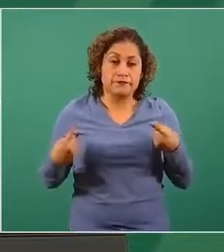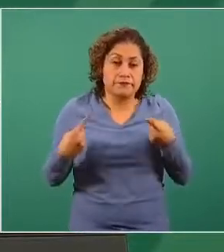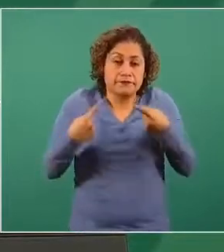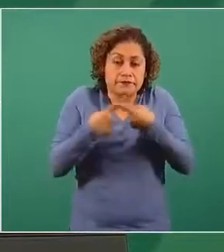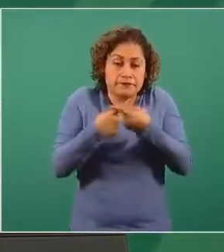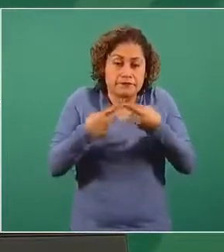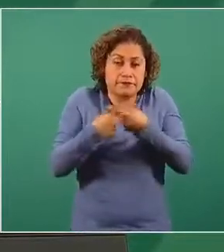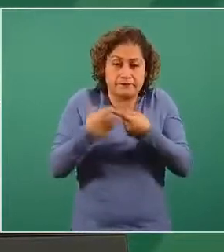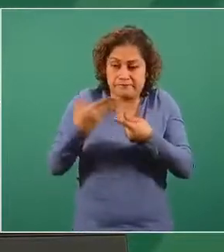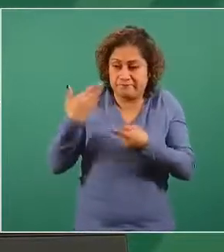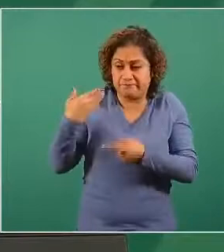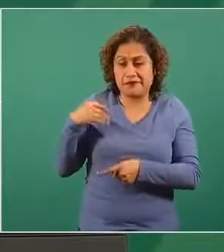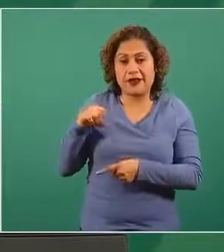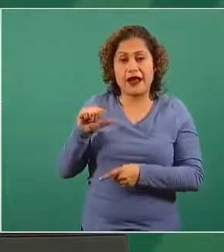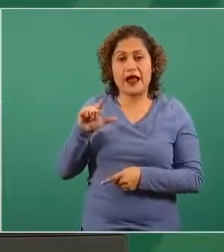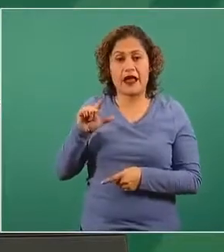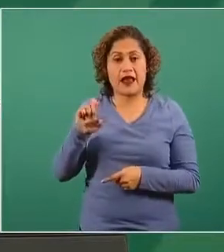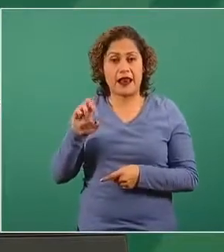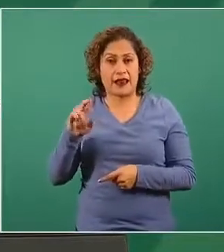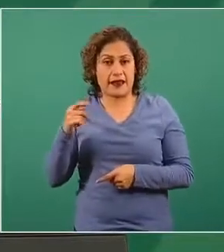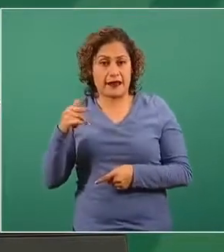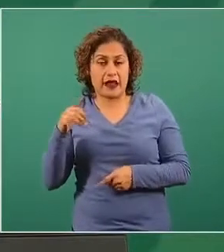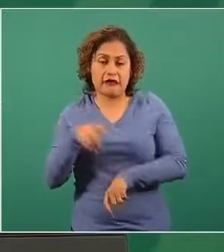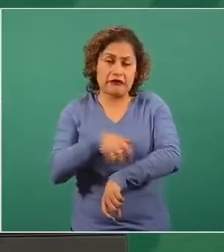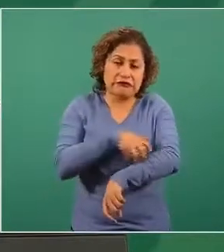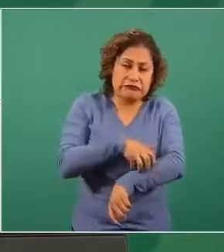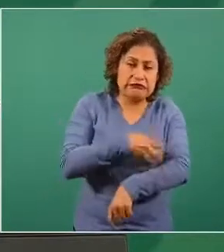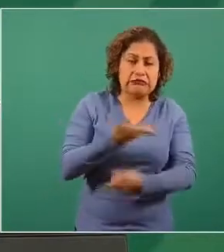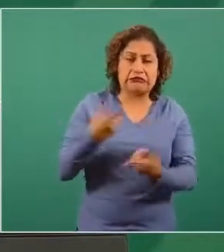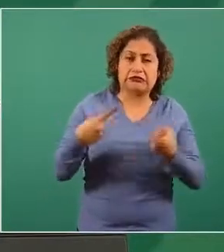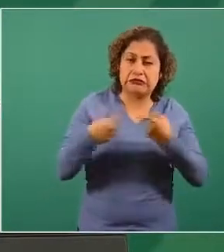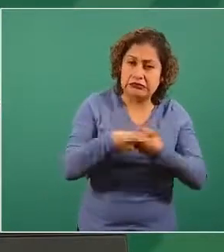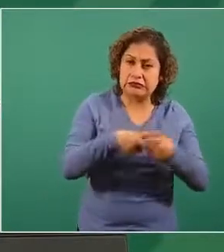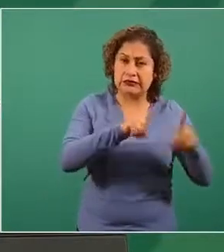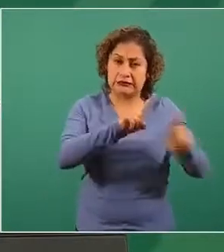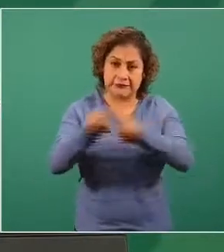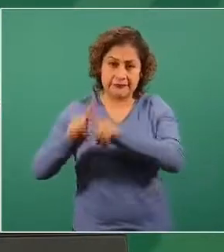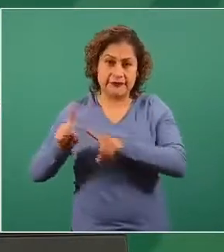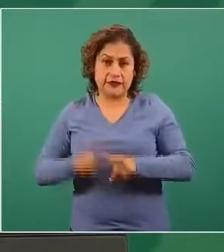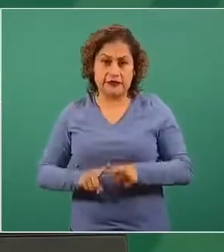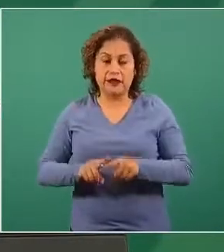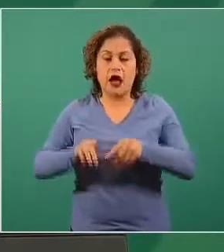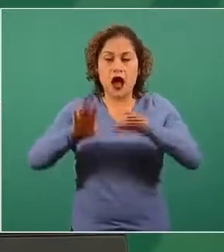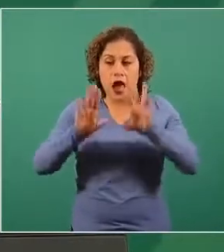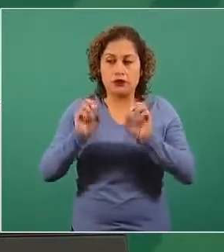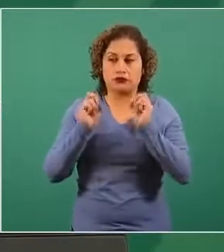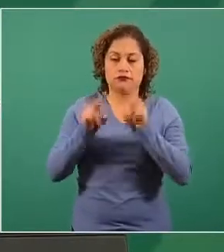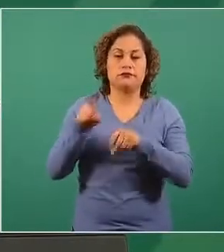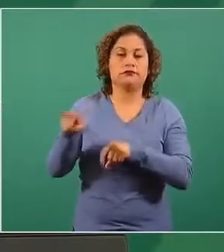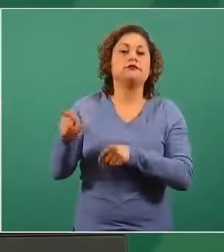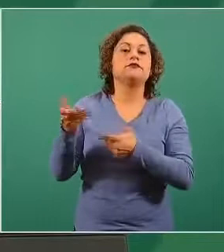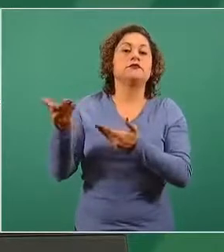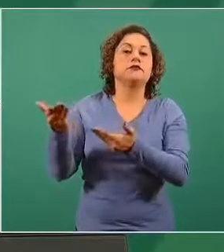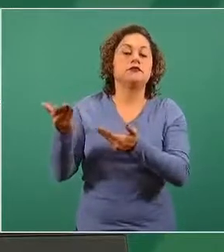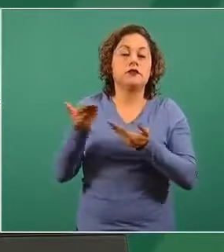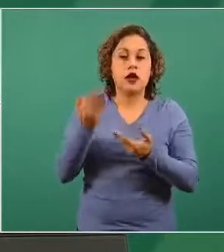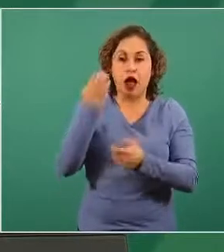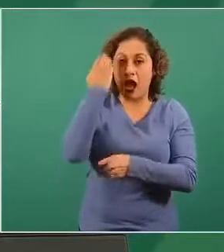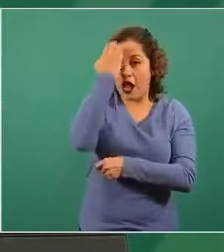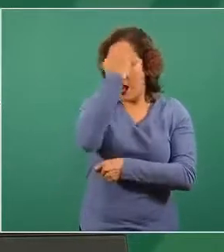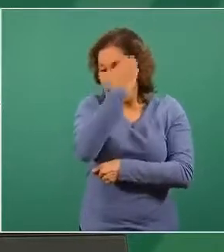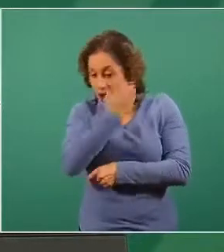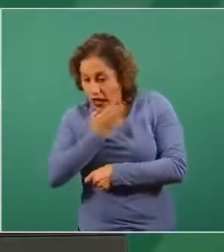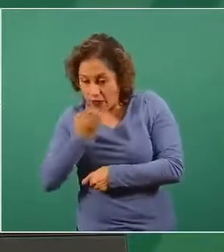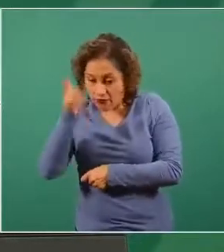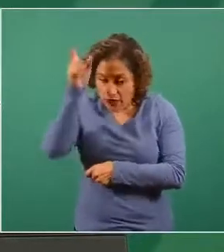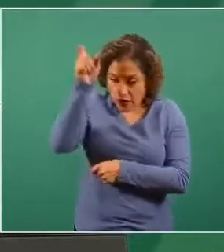alergias, ¿sí?, se hace una evaluación de la persona a través del personal de salud que esté en el módulo de